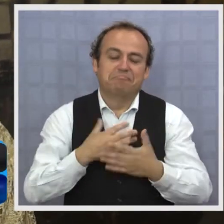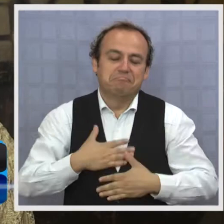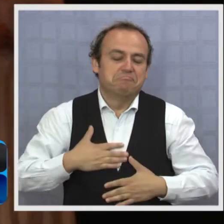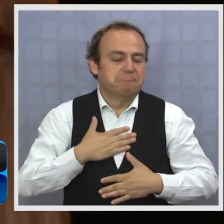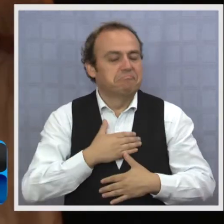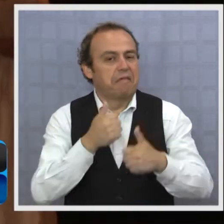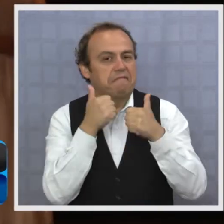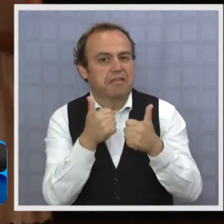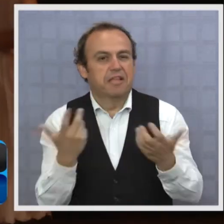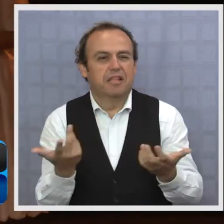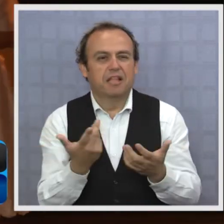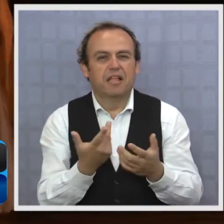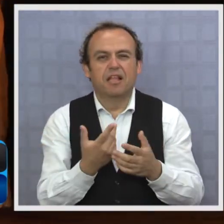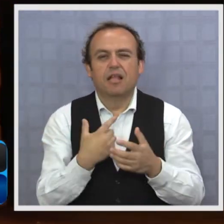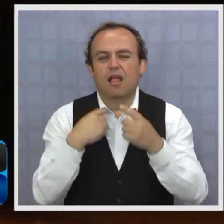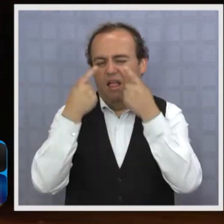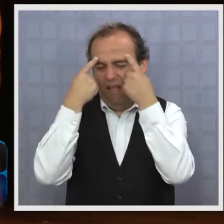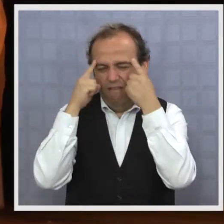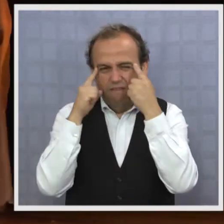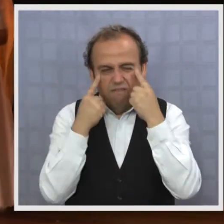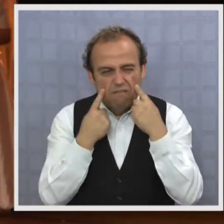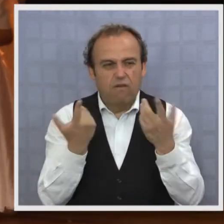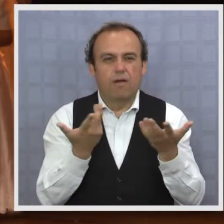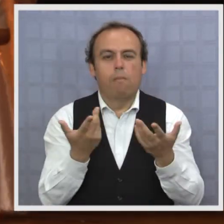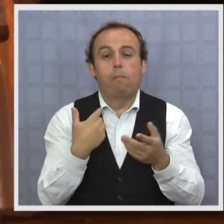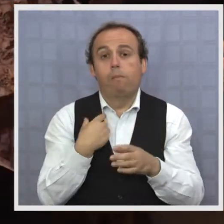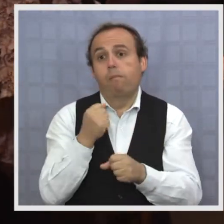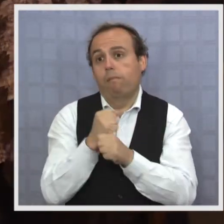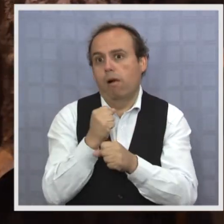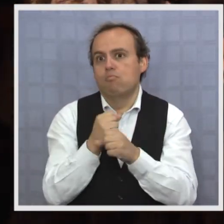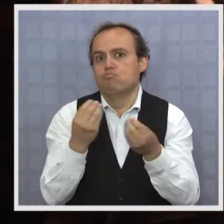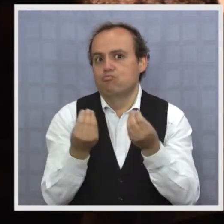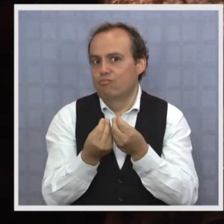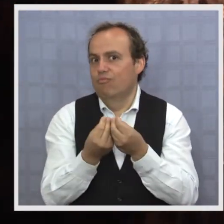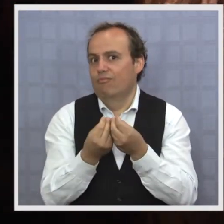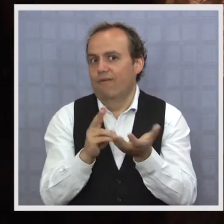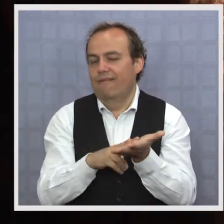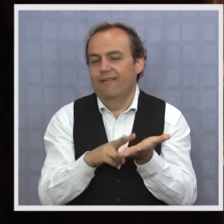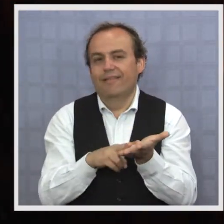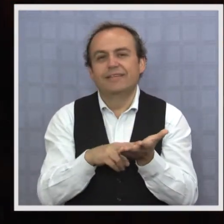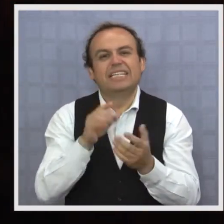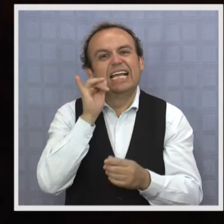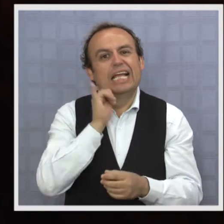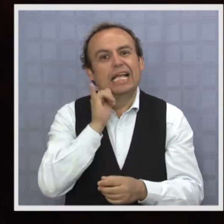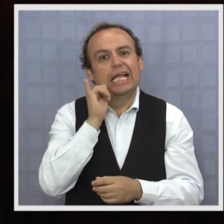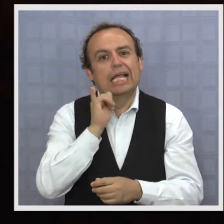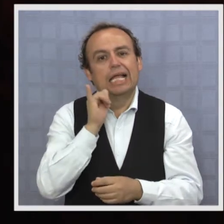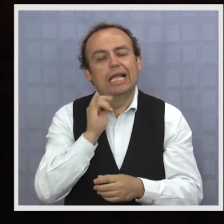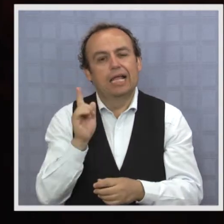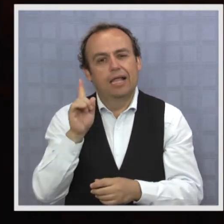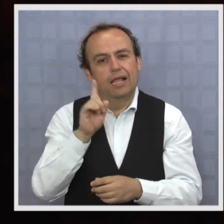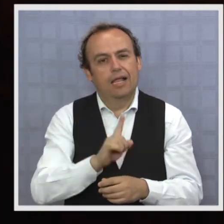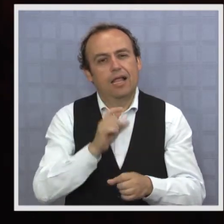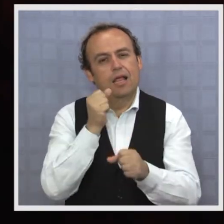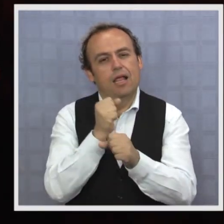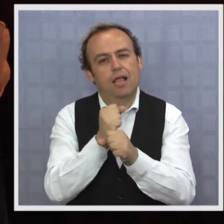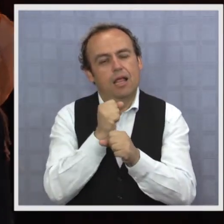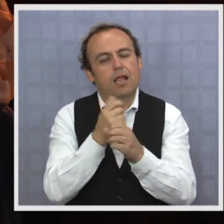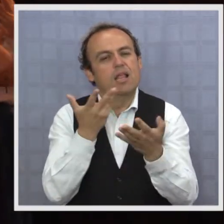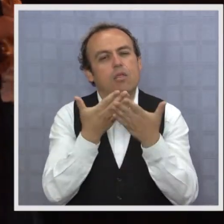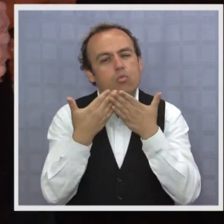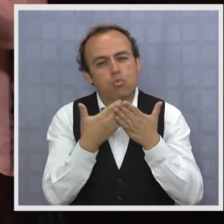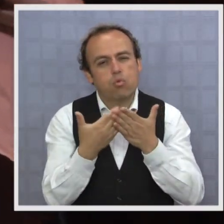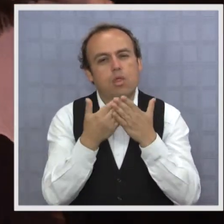satisfecha, pese a todo el esfuerzo que hay que hacer. A los iquiqueños que llevan años en la Escuela Moderna